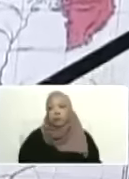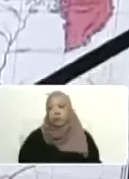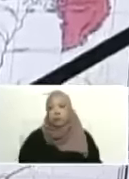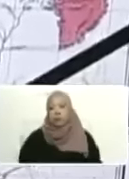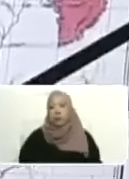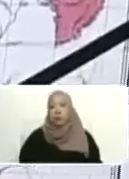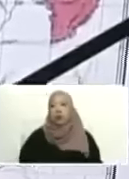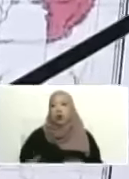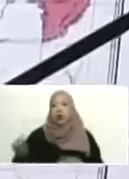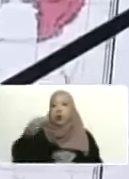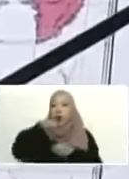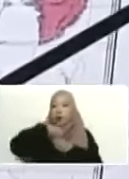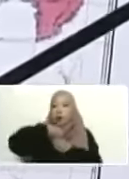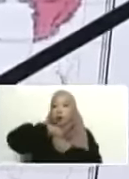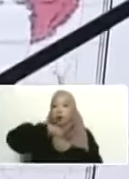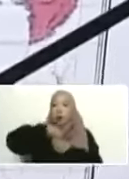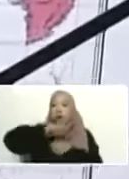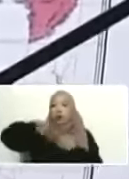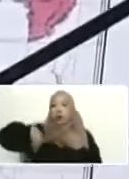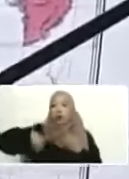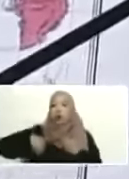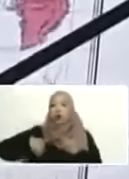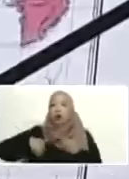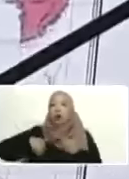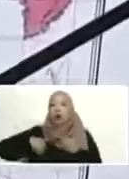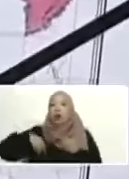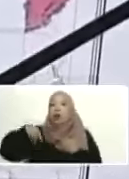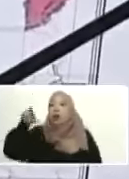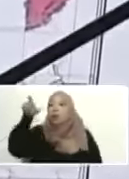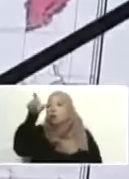mapa incluye nuestra Guayana Esequiba.